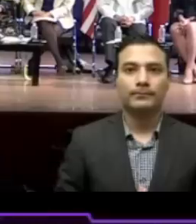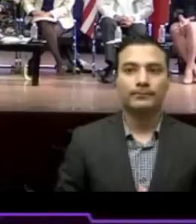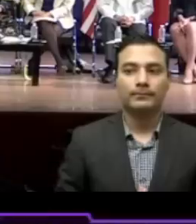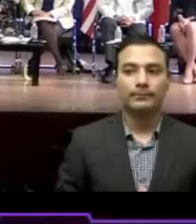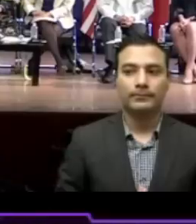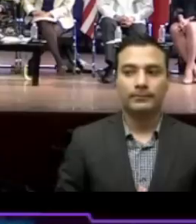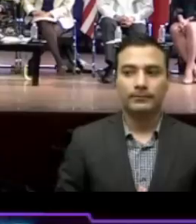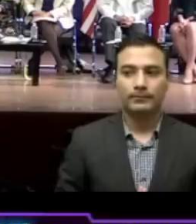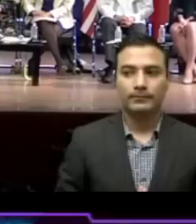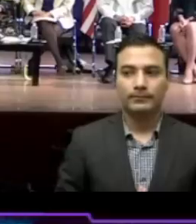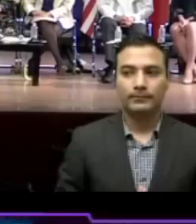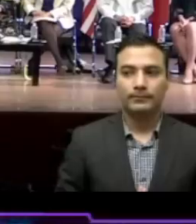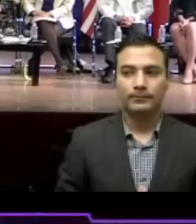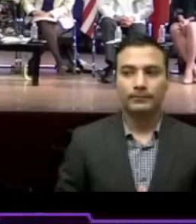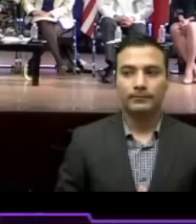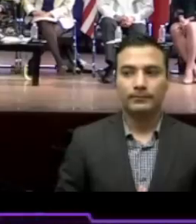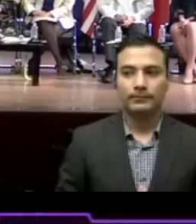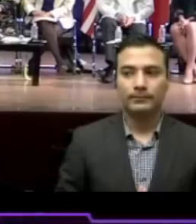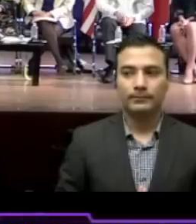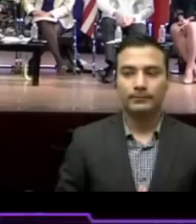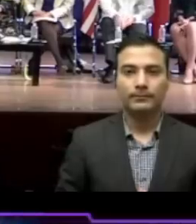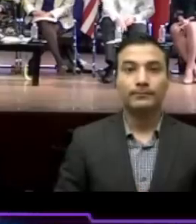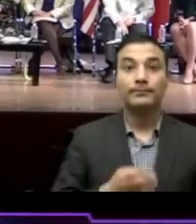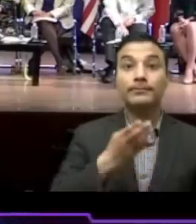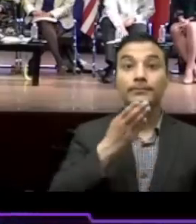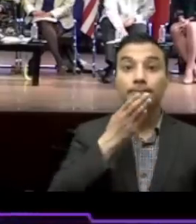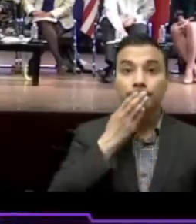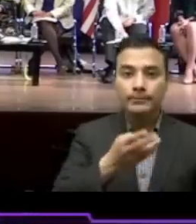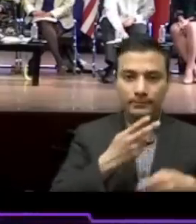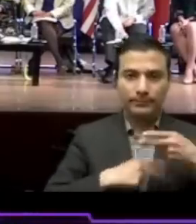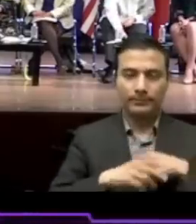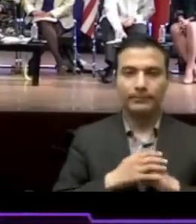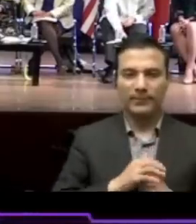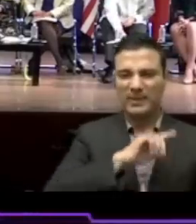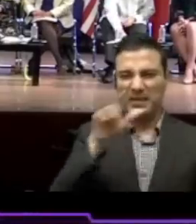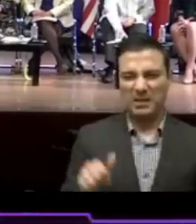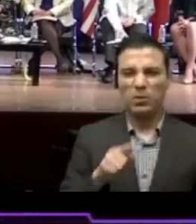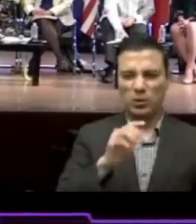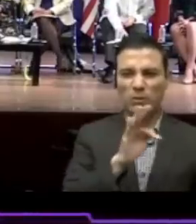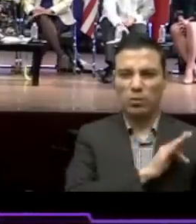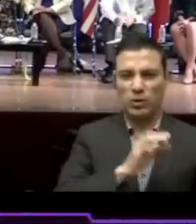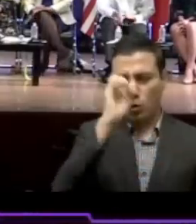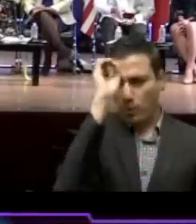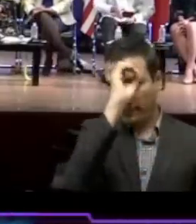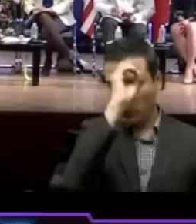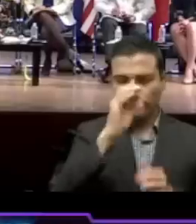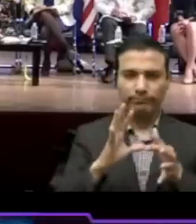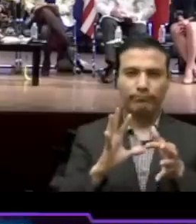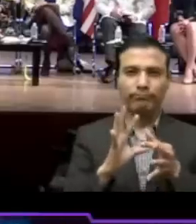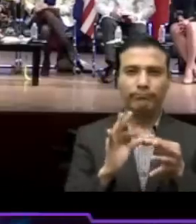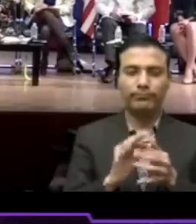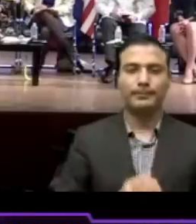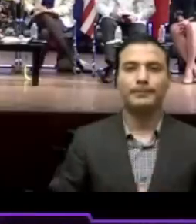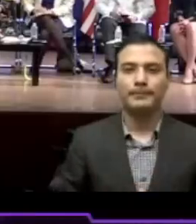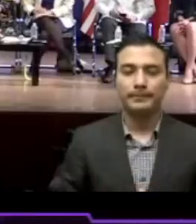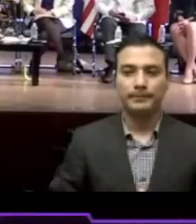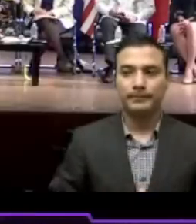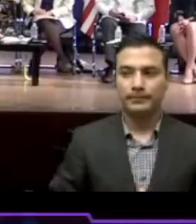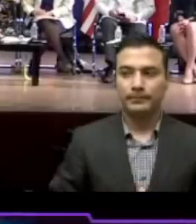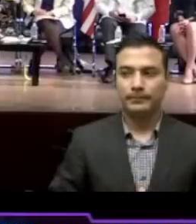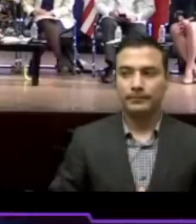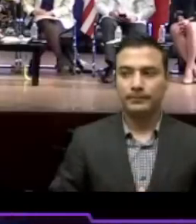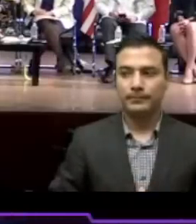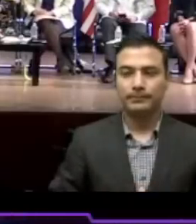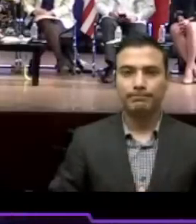muy bien bienvenido compañero de tarazo ocasión de expresarte más adelante Gracias yo voy a comenzar